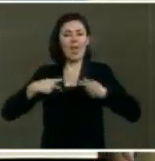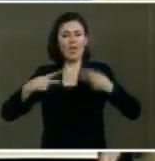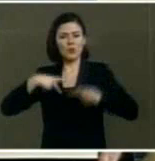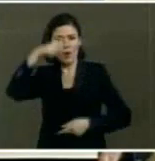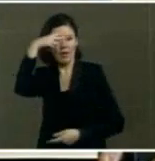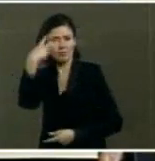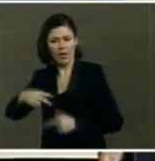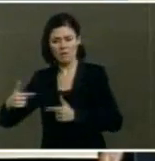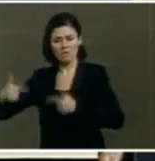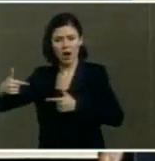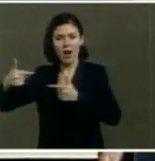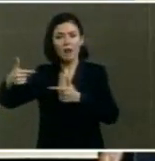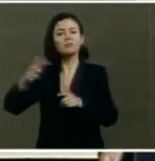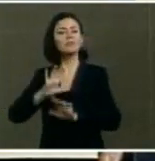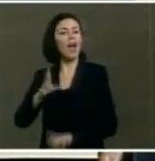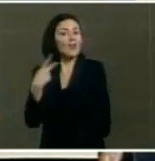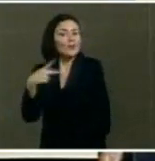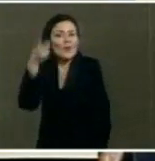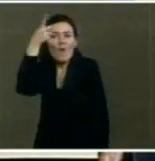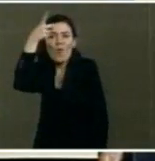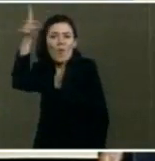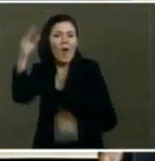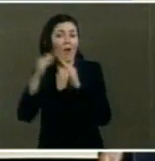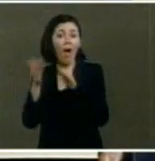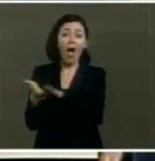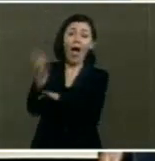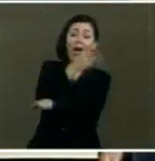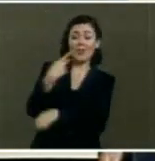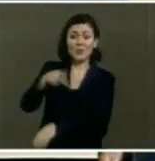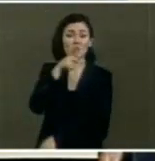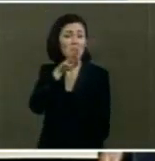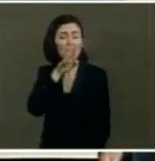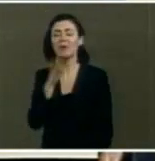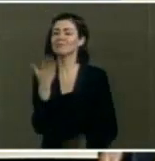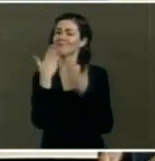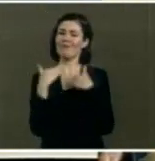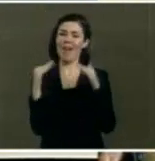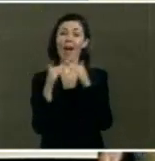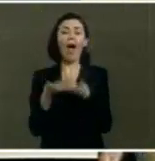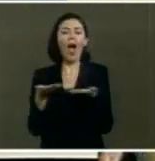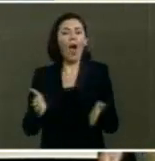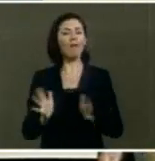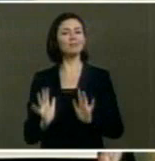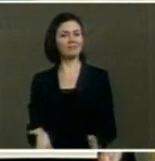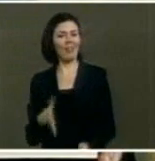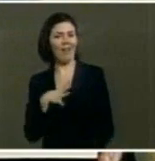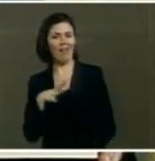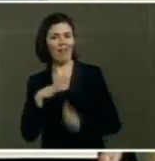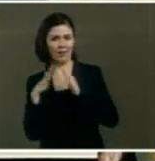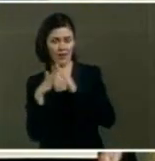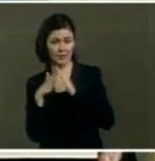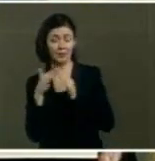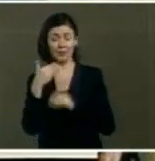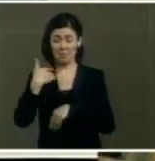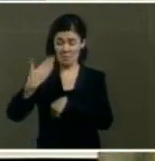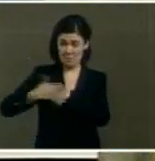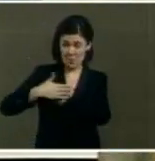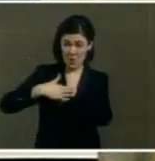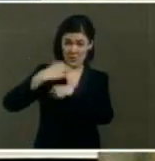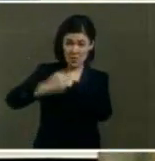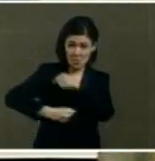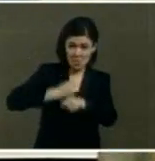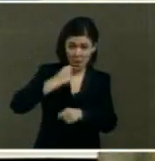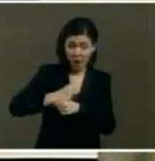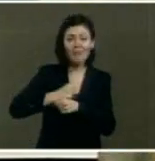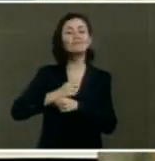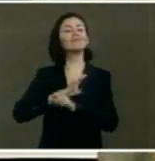ya tiene un patrimonio que no tuvieron sus padres. Además, el próximo año vamos a terminar de ponerle un